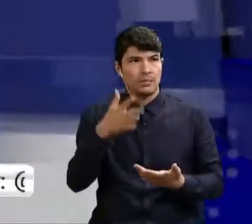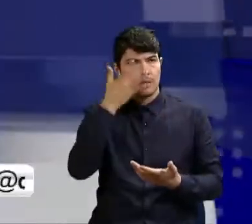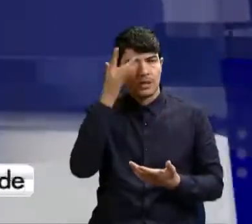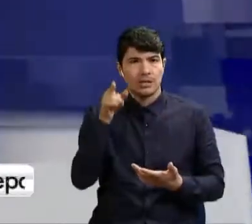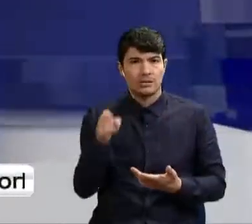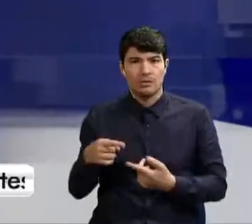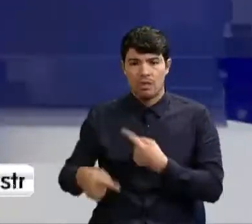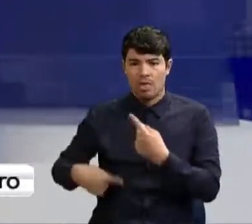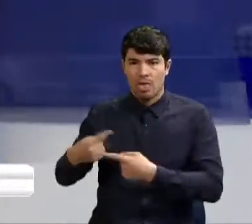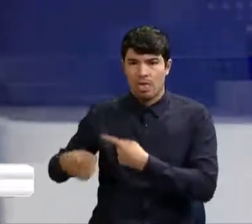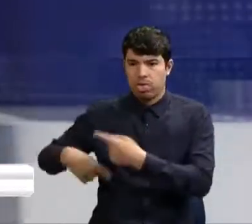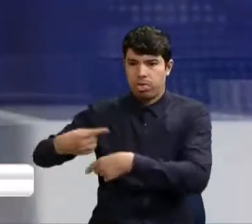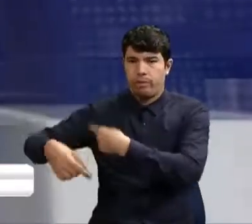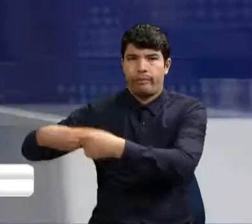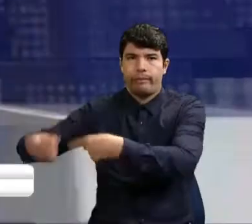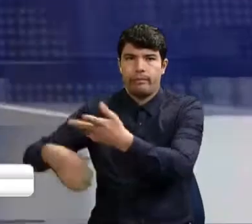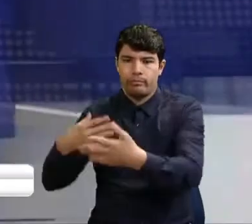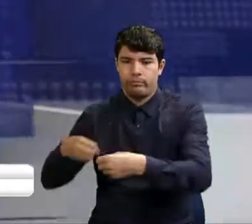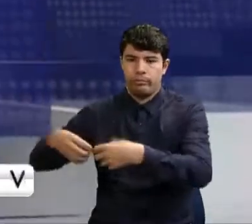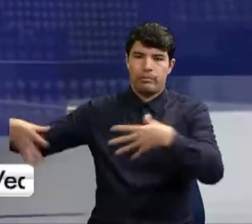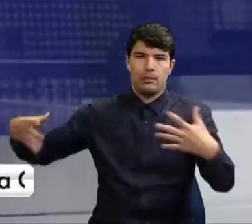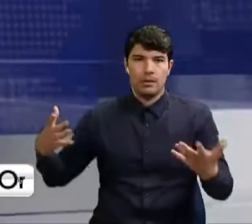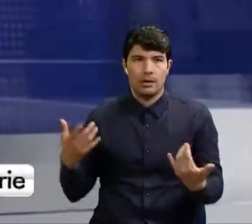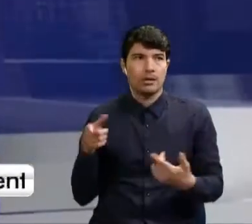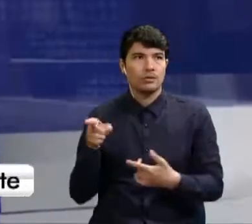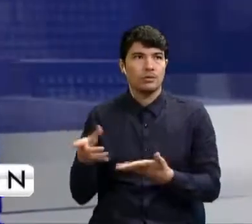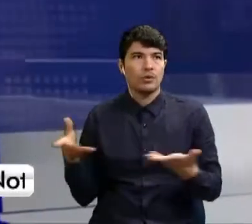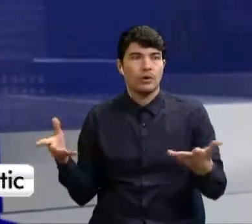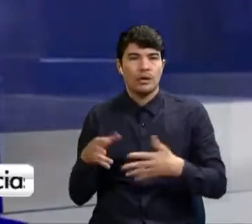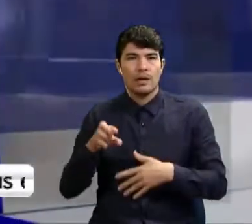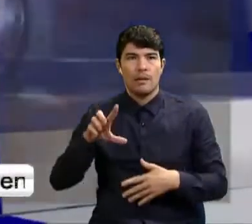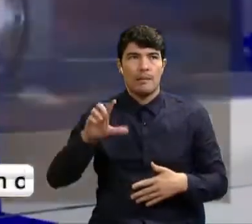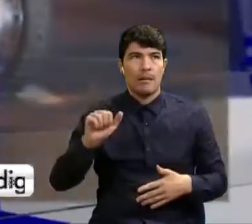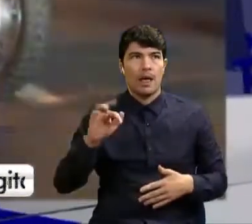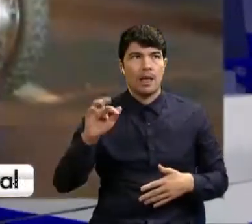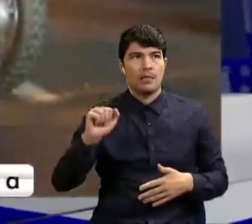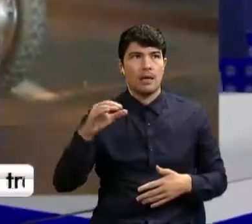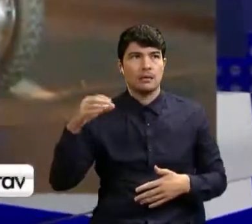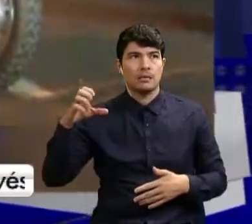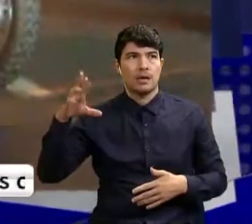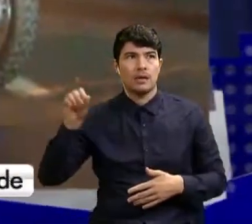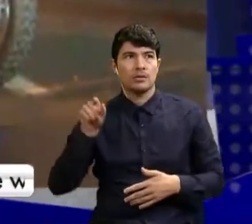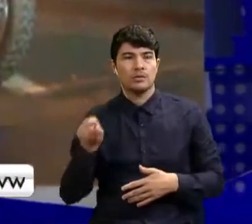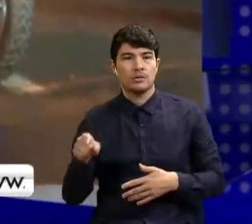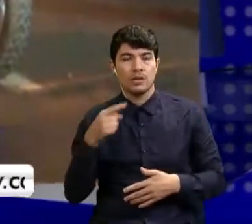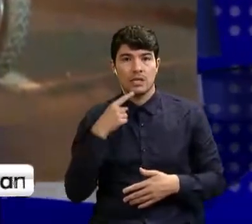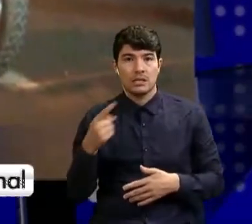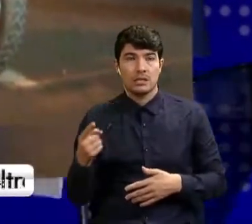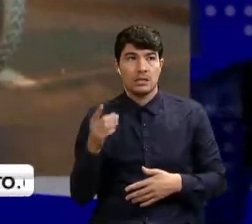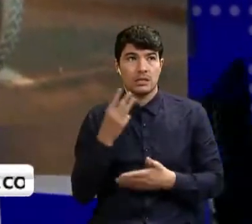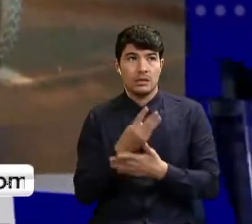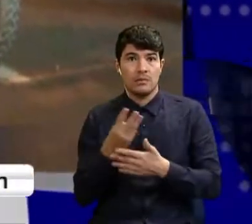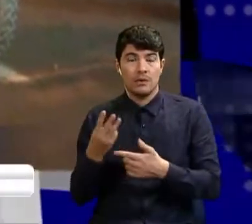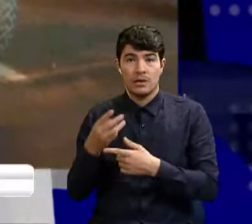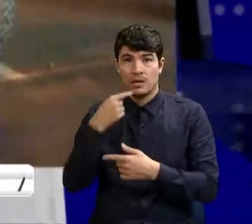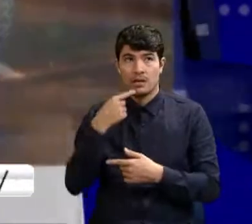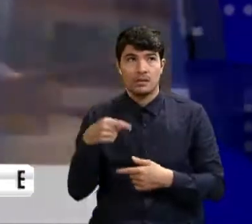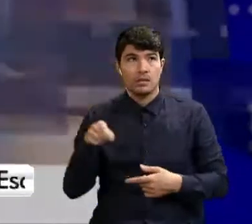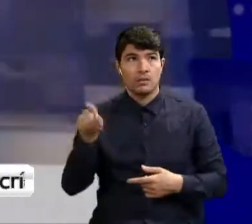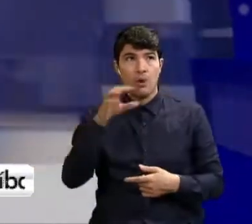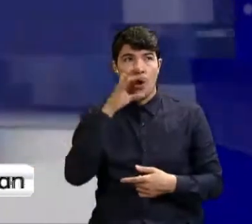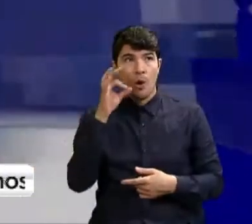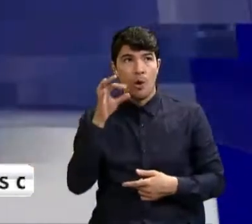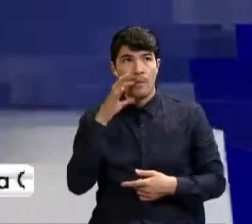salen las llantas los hechos ocurren en el sector de plata cero vi a piedecuesta una versión de una página de la red social dice que el